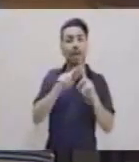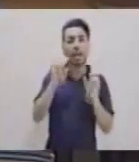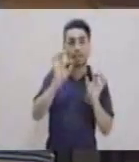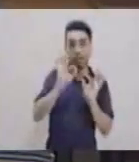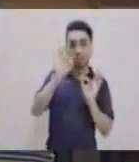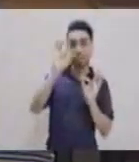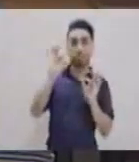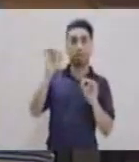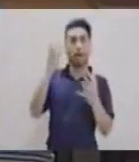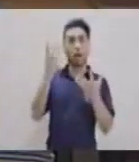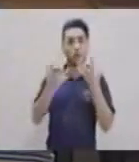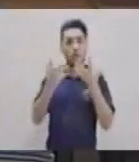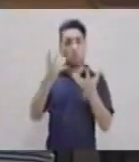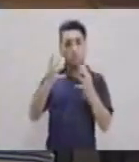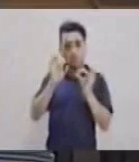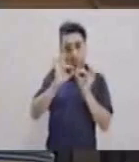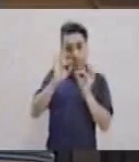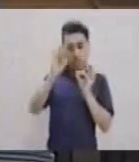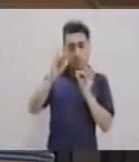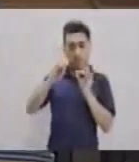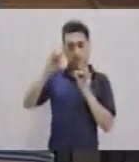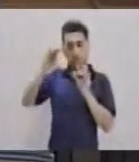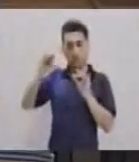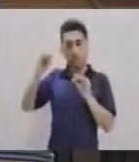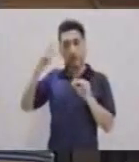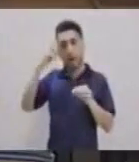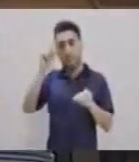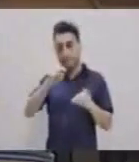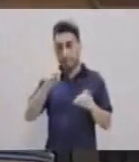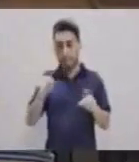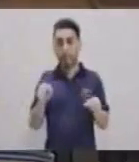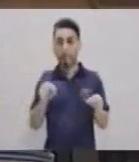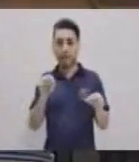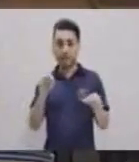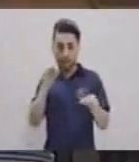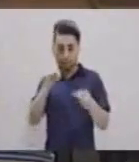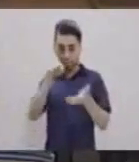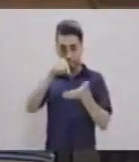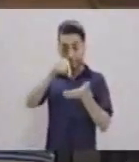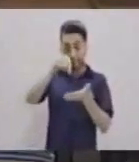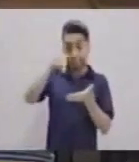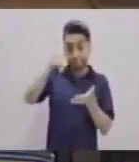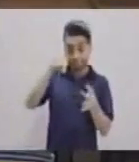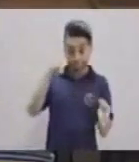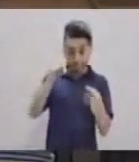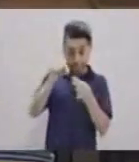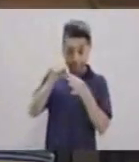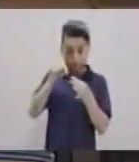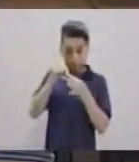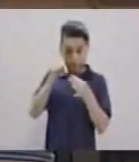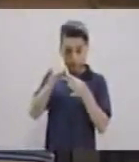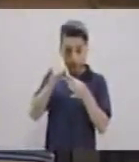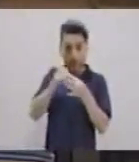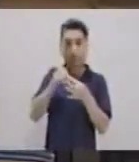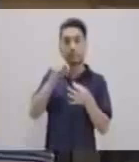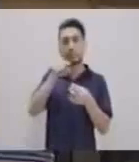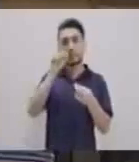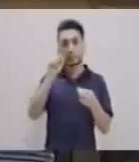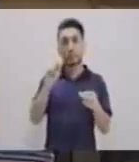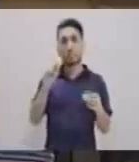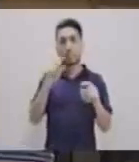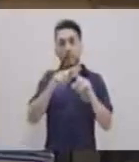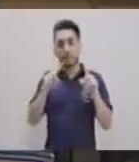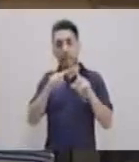distintos tipos de temperatura que voy a trasladar a las puntas del cautín para que entonces aquel grabado pueda tener